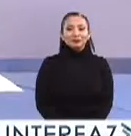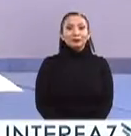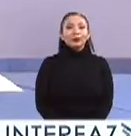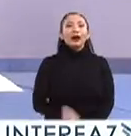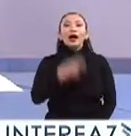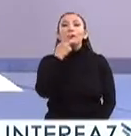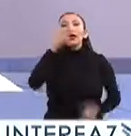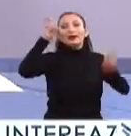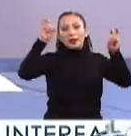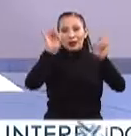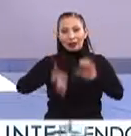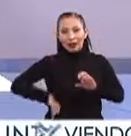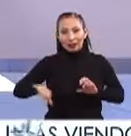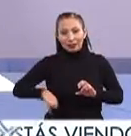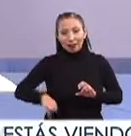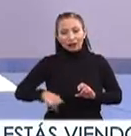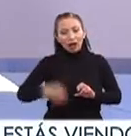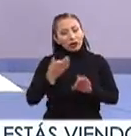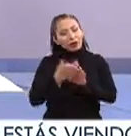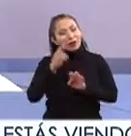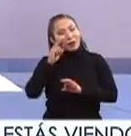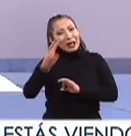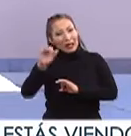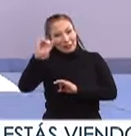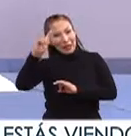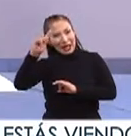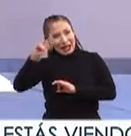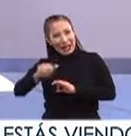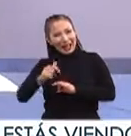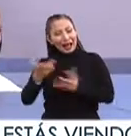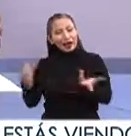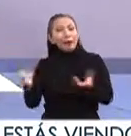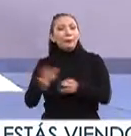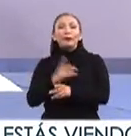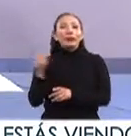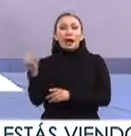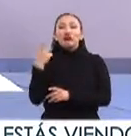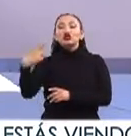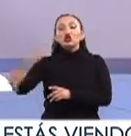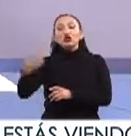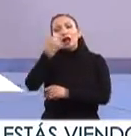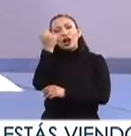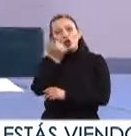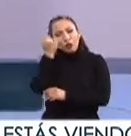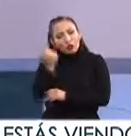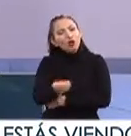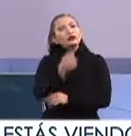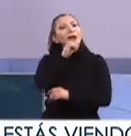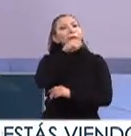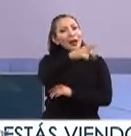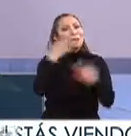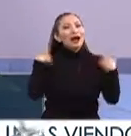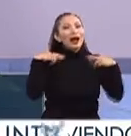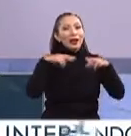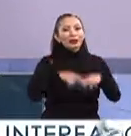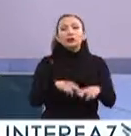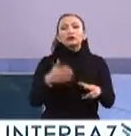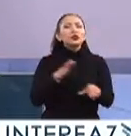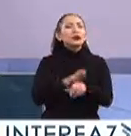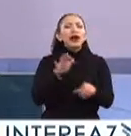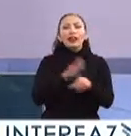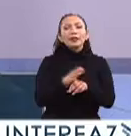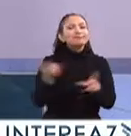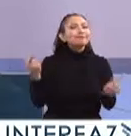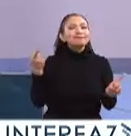Vamos a hablar de un tema muy interesante que está generando el Instituto Politécnico Nacional, por supuesto sus estudiantes, por supuesto los maestros, y tiene que ver